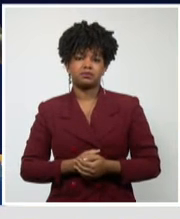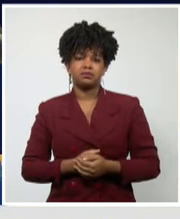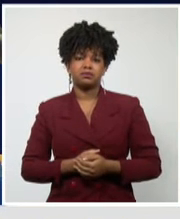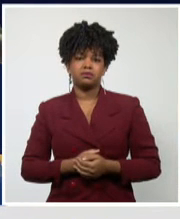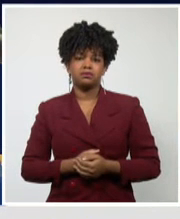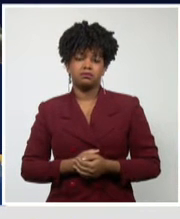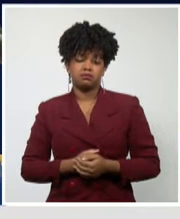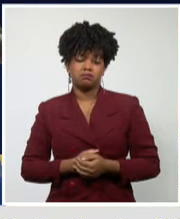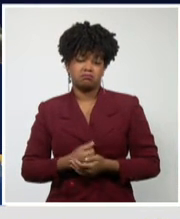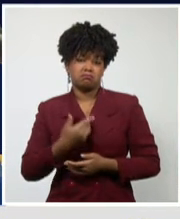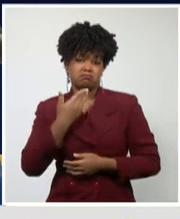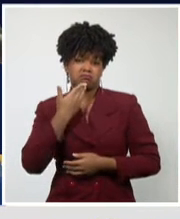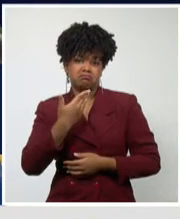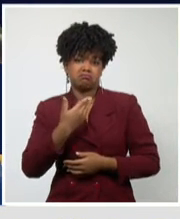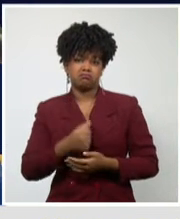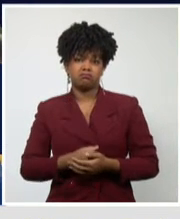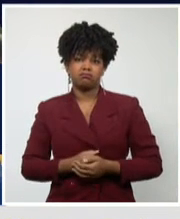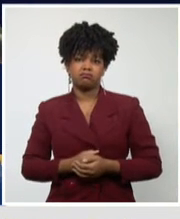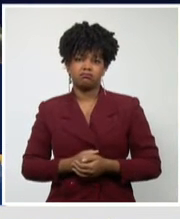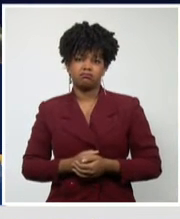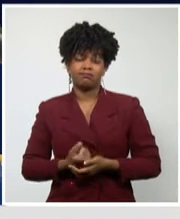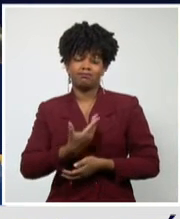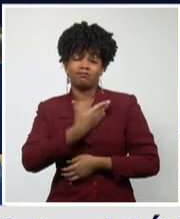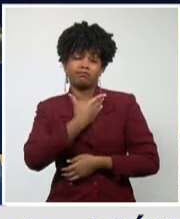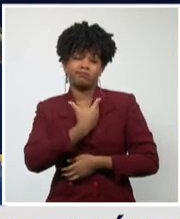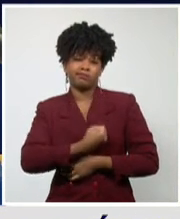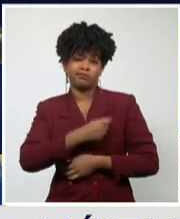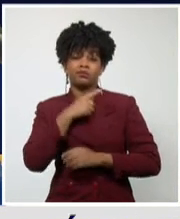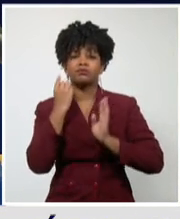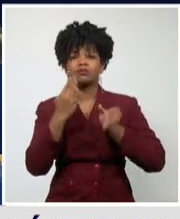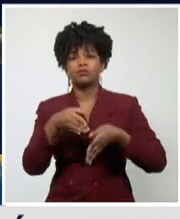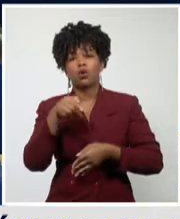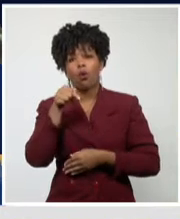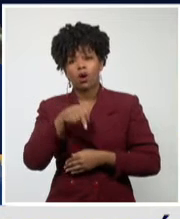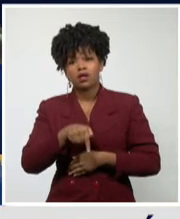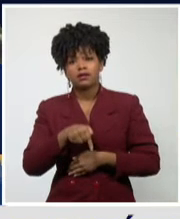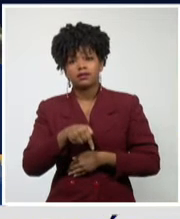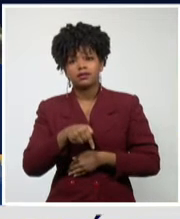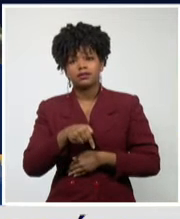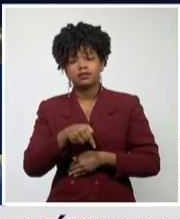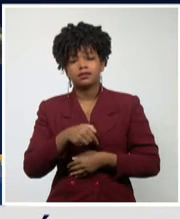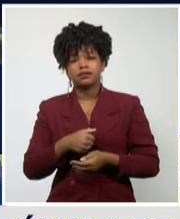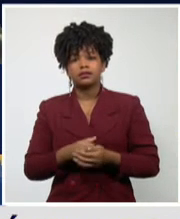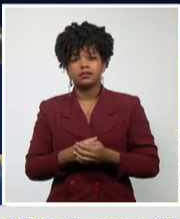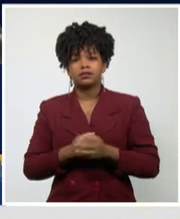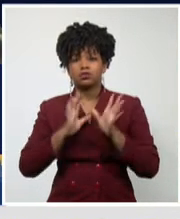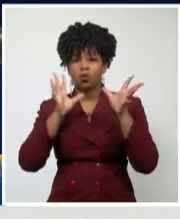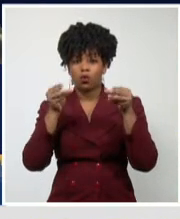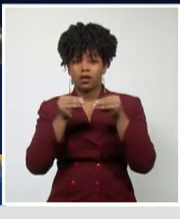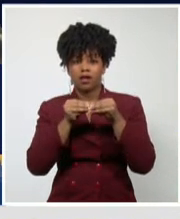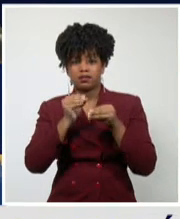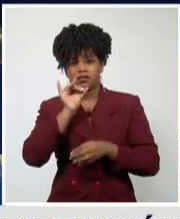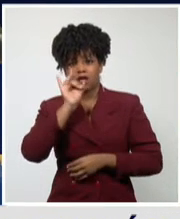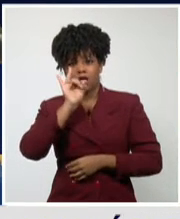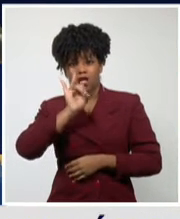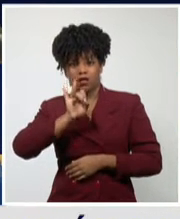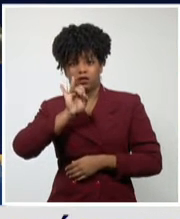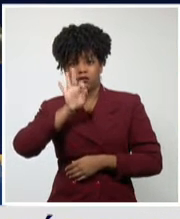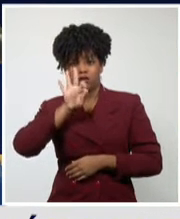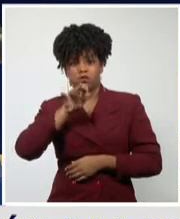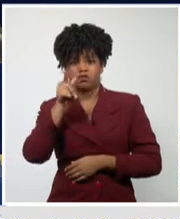vista clínico. Lamentablemente, con el fallecido de hoy, se acumulan un total de 78 personas que